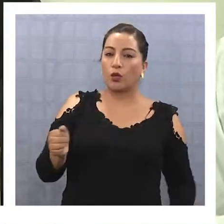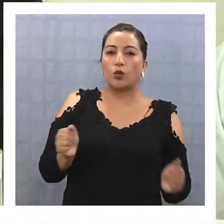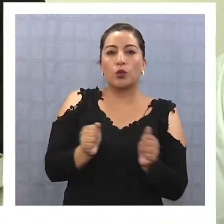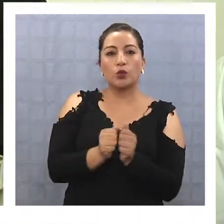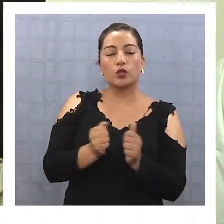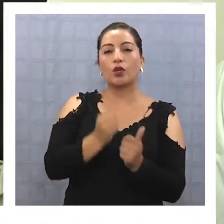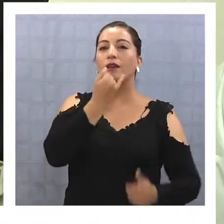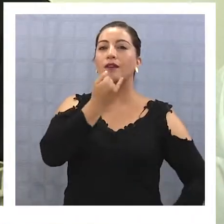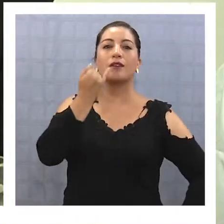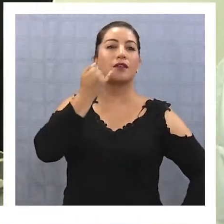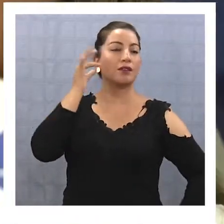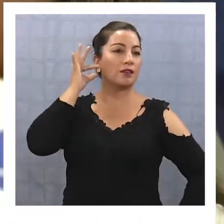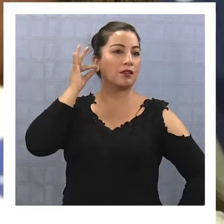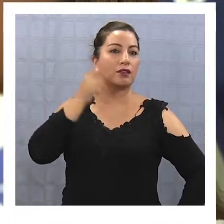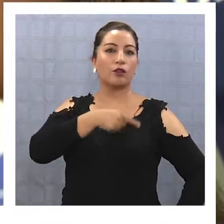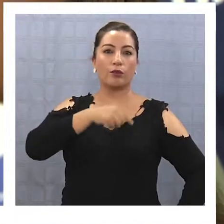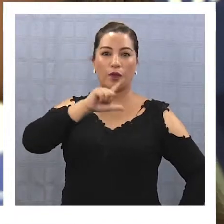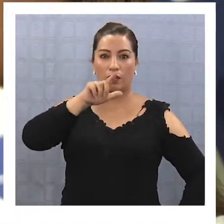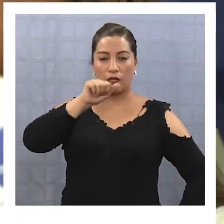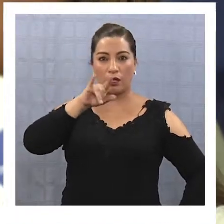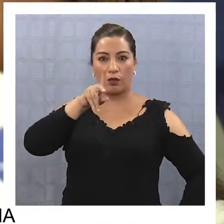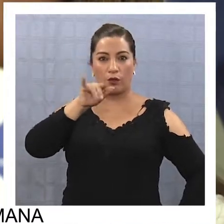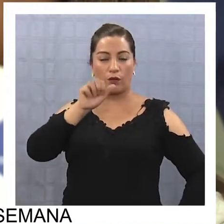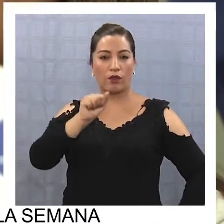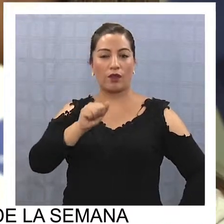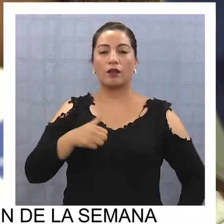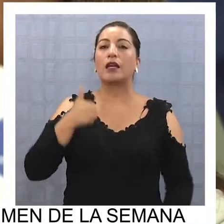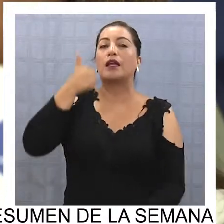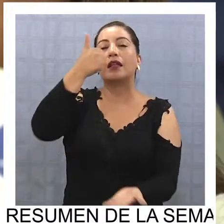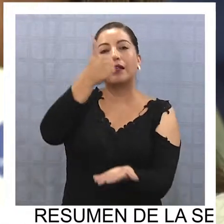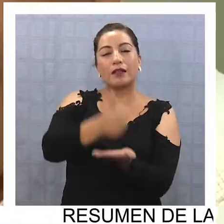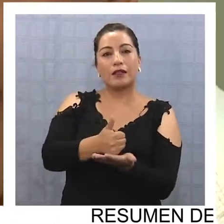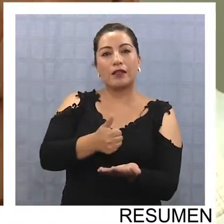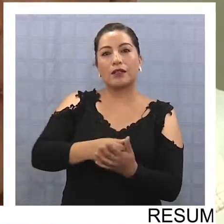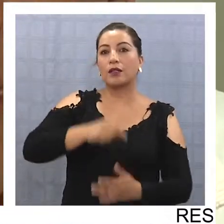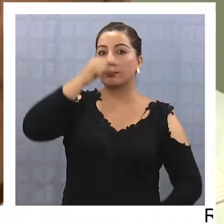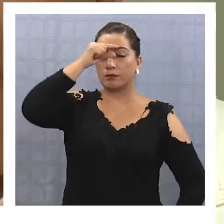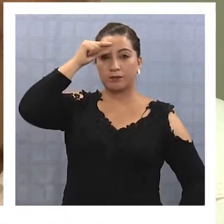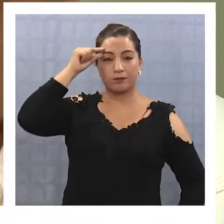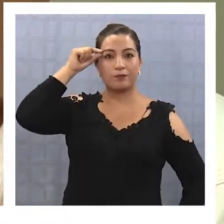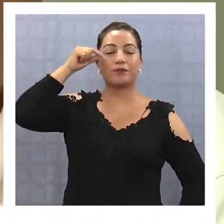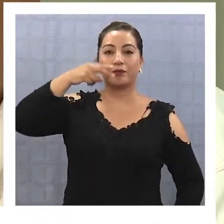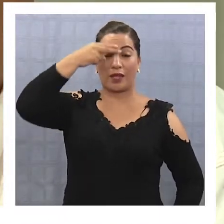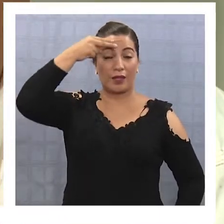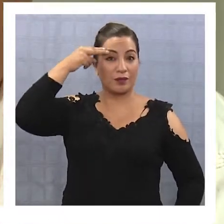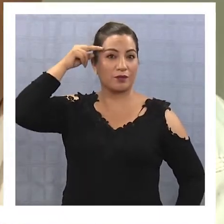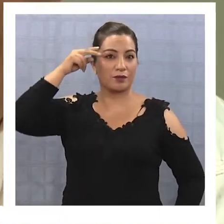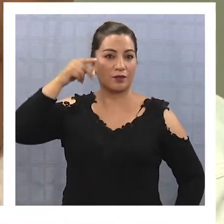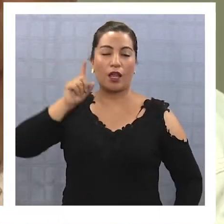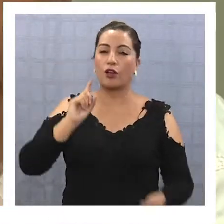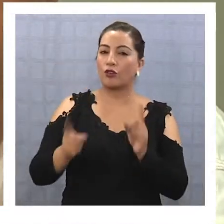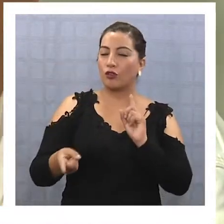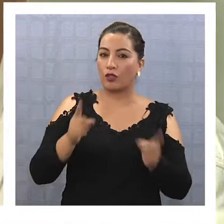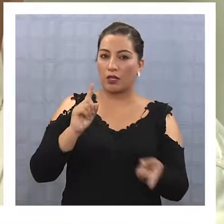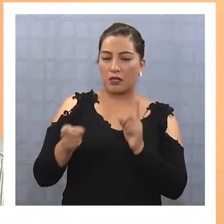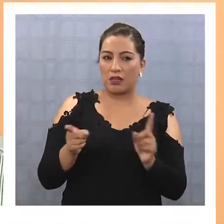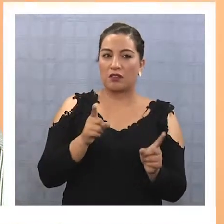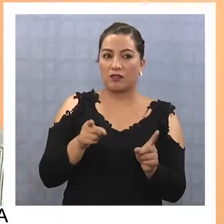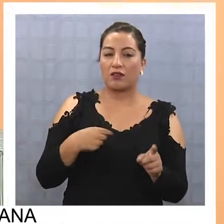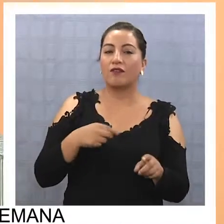de la Intendenta Regional Claudia Rojas, el alcalde Mauricio Soria y Sergio Villalón, coordinador de la Visita Papal,